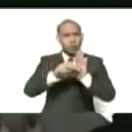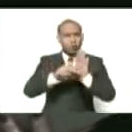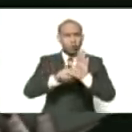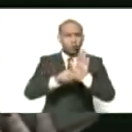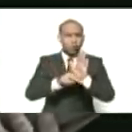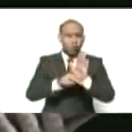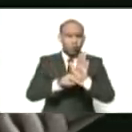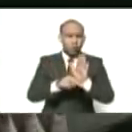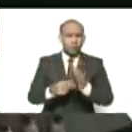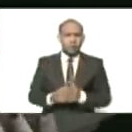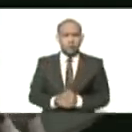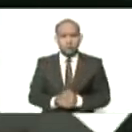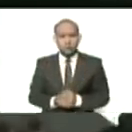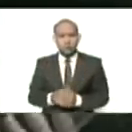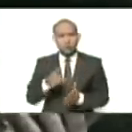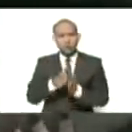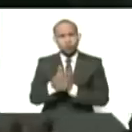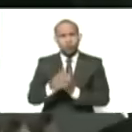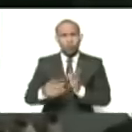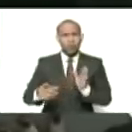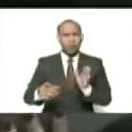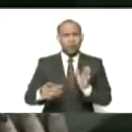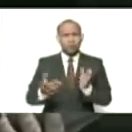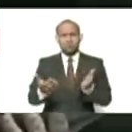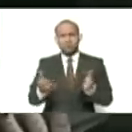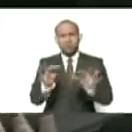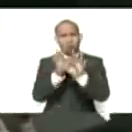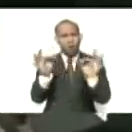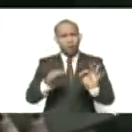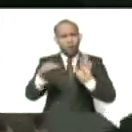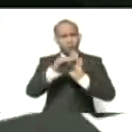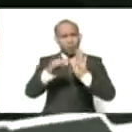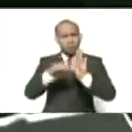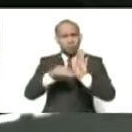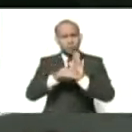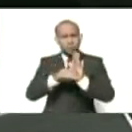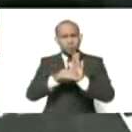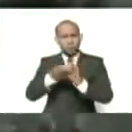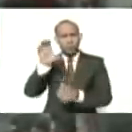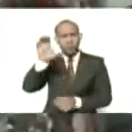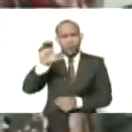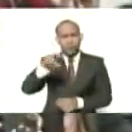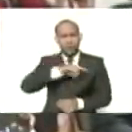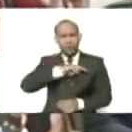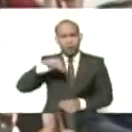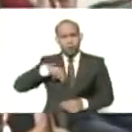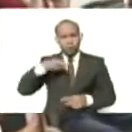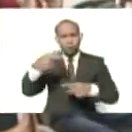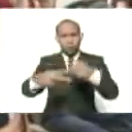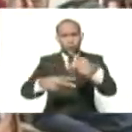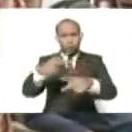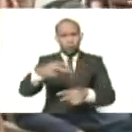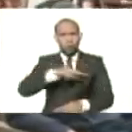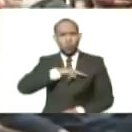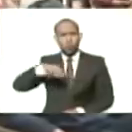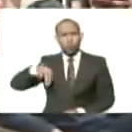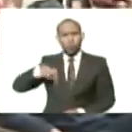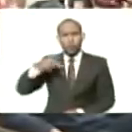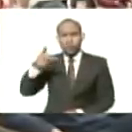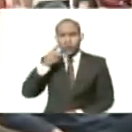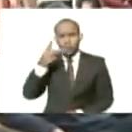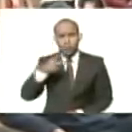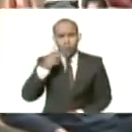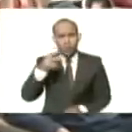normalizaciones, con lo que regla el país a nuestros productos, nuestras políticas